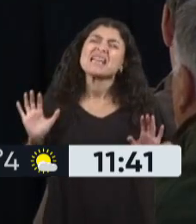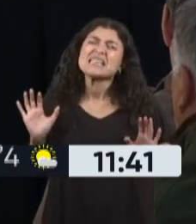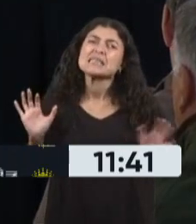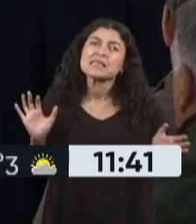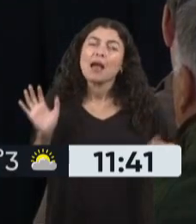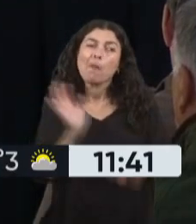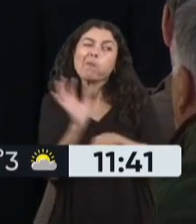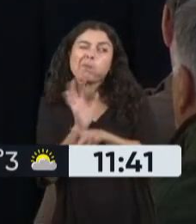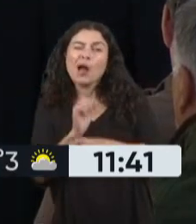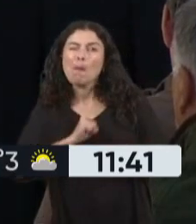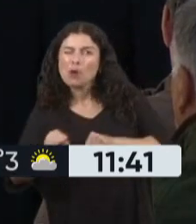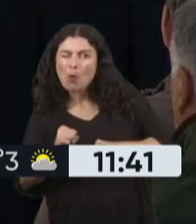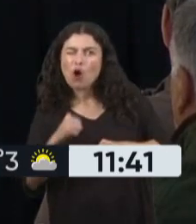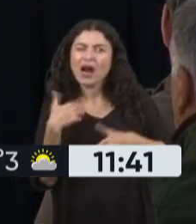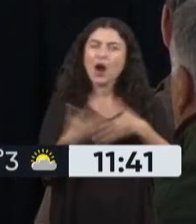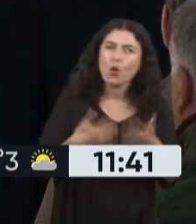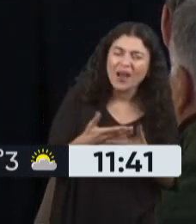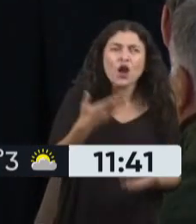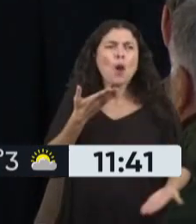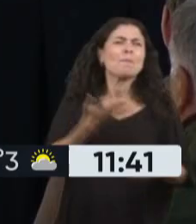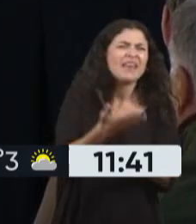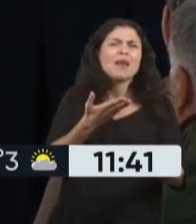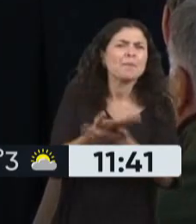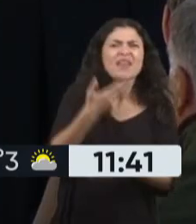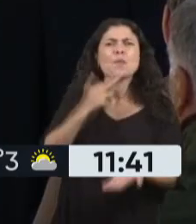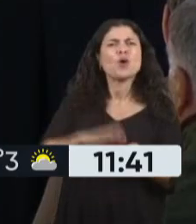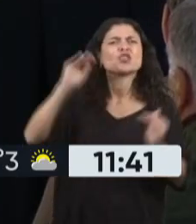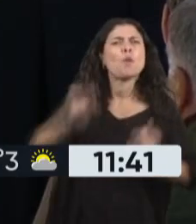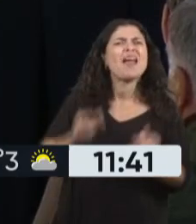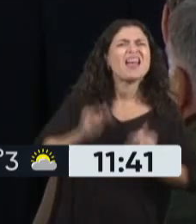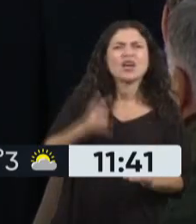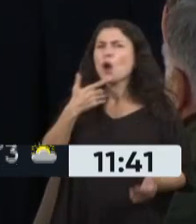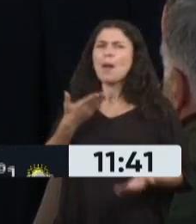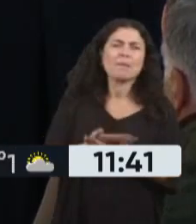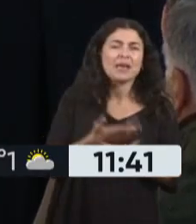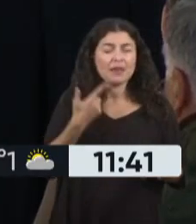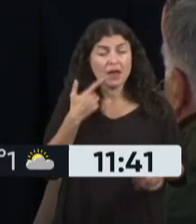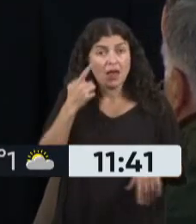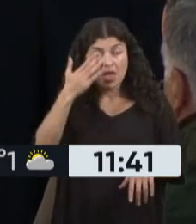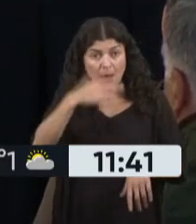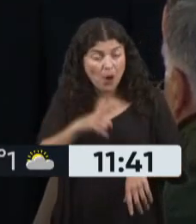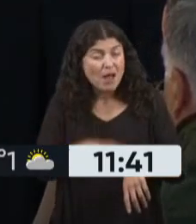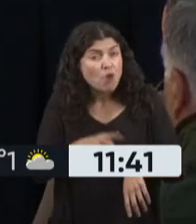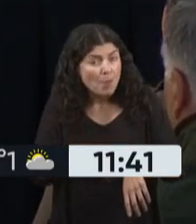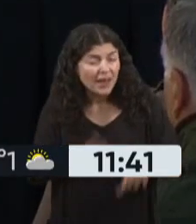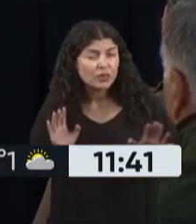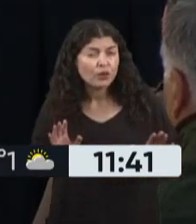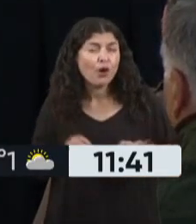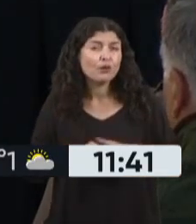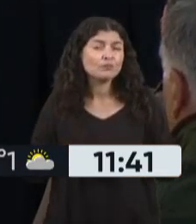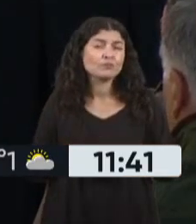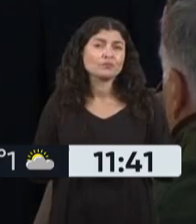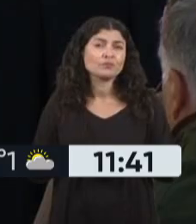hacen este jueguito perverso que piden bajas de impuestos y reclaman bajas de impuestos, pero que cuando llega el momento